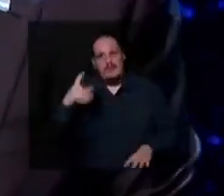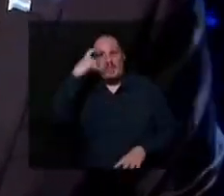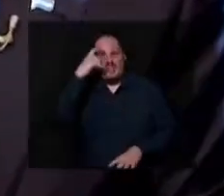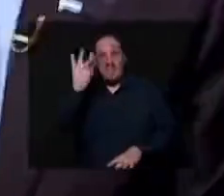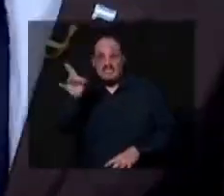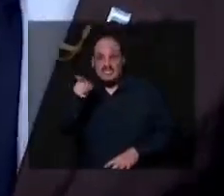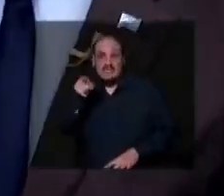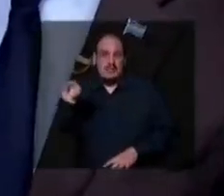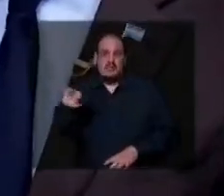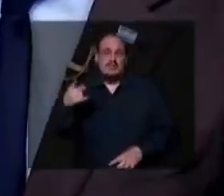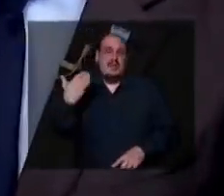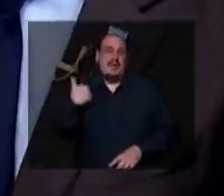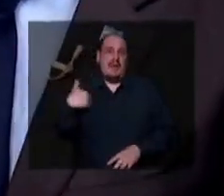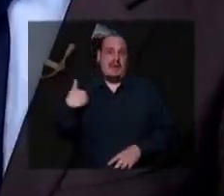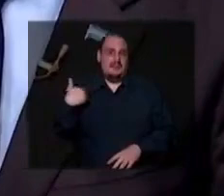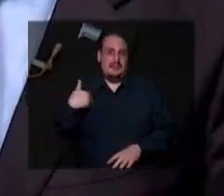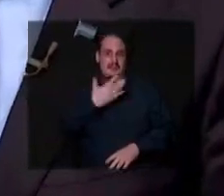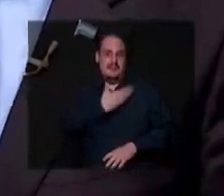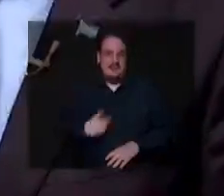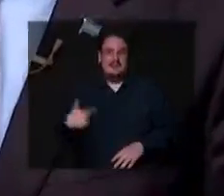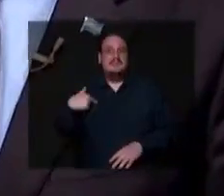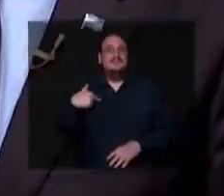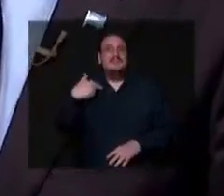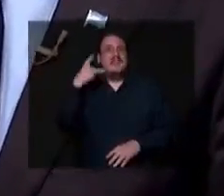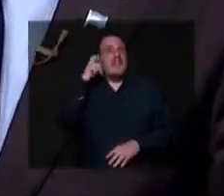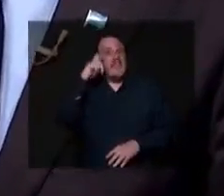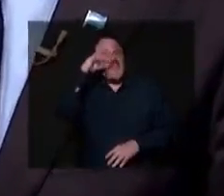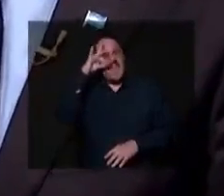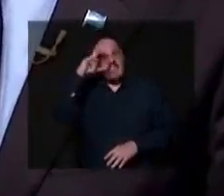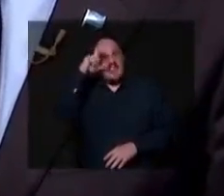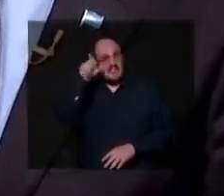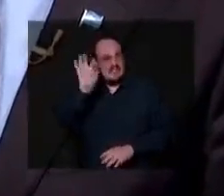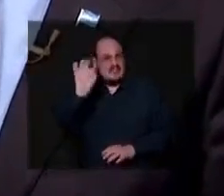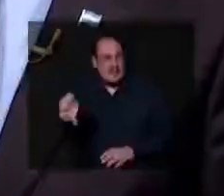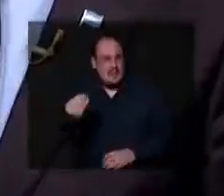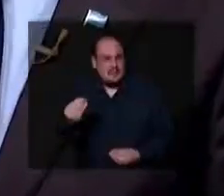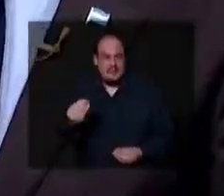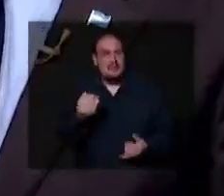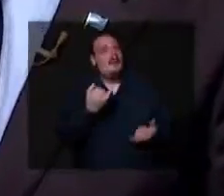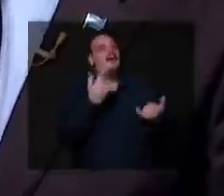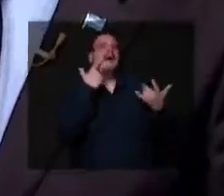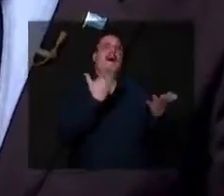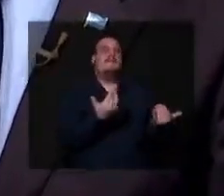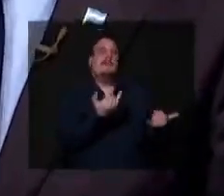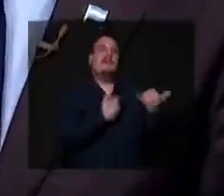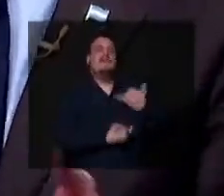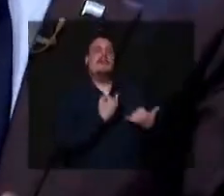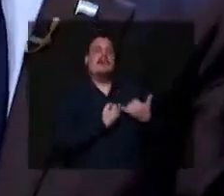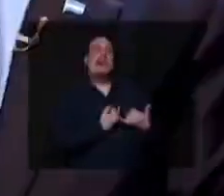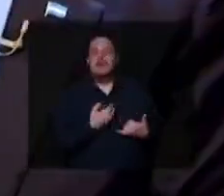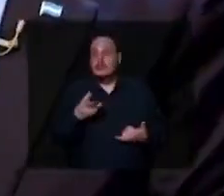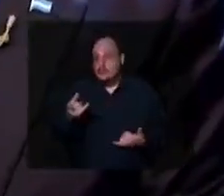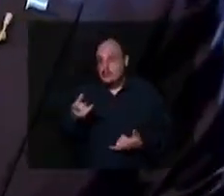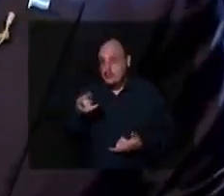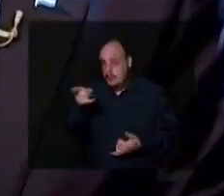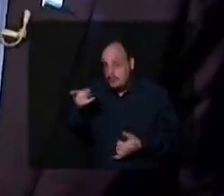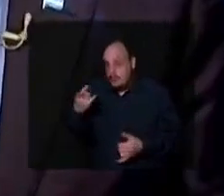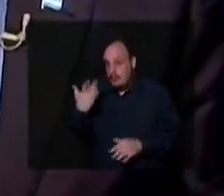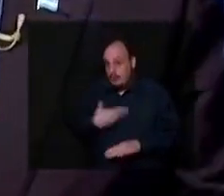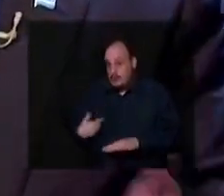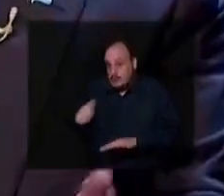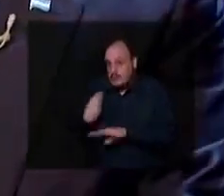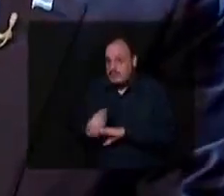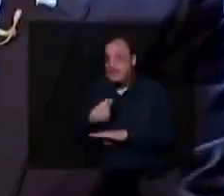tienen sentido Entonces si acá no nosotros vamos a a votar o tenemos la opción entre el que la